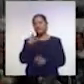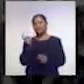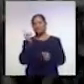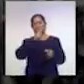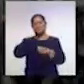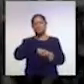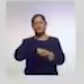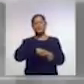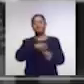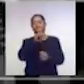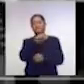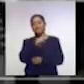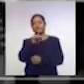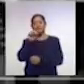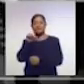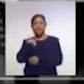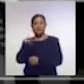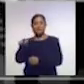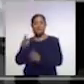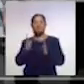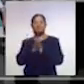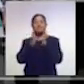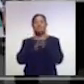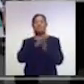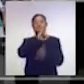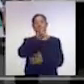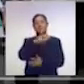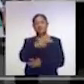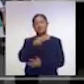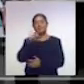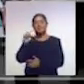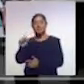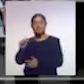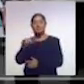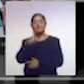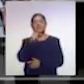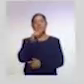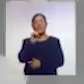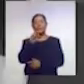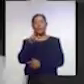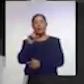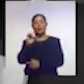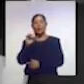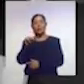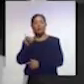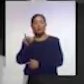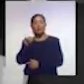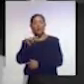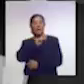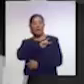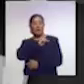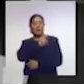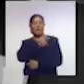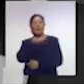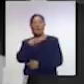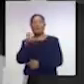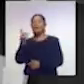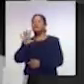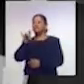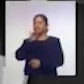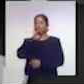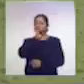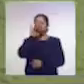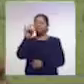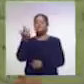de la selección nacional y participó en la Homeless Cup en Polonia. Desde esa fecha se consolidó como capta talentos en los